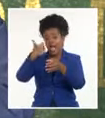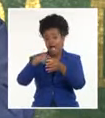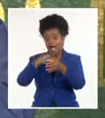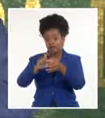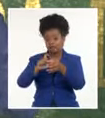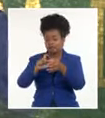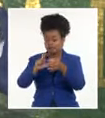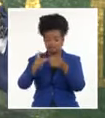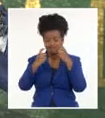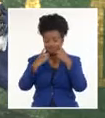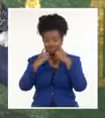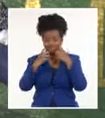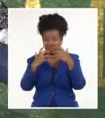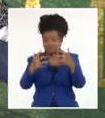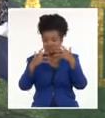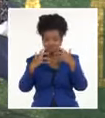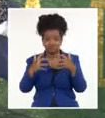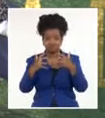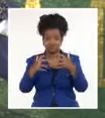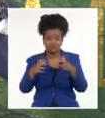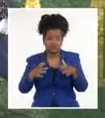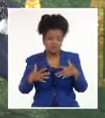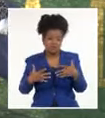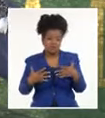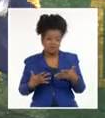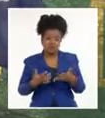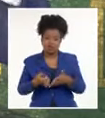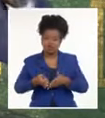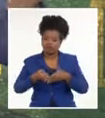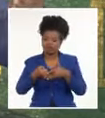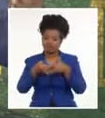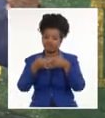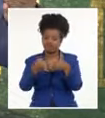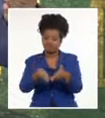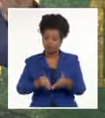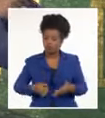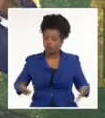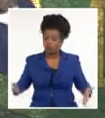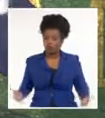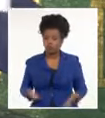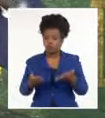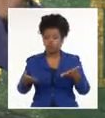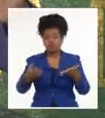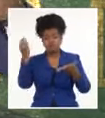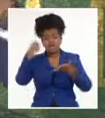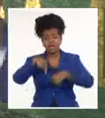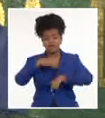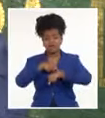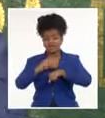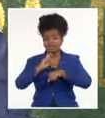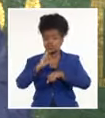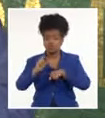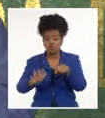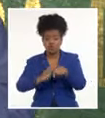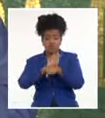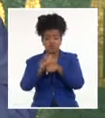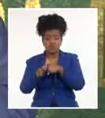imprescindibles para garantizar superar los desafíos que tenemos, no solo en nuestra región, sino en el